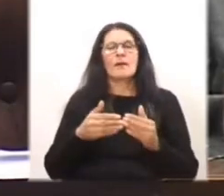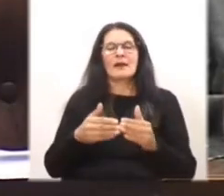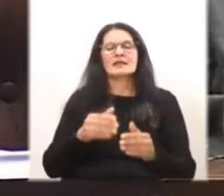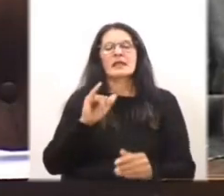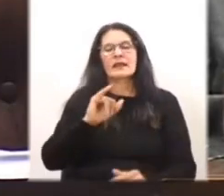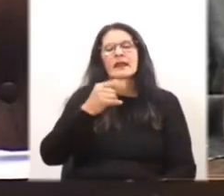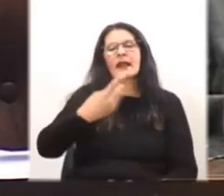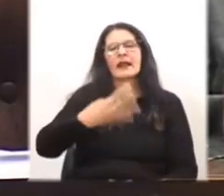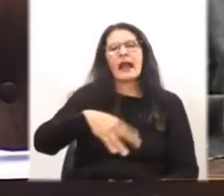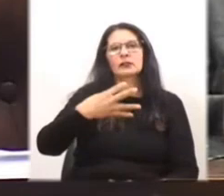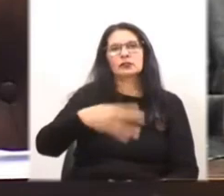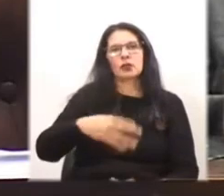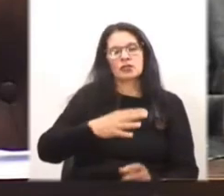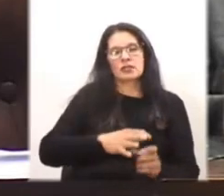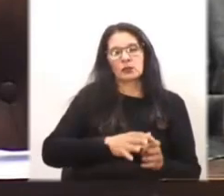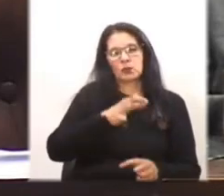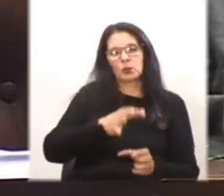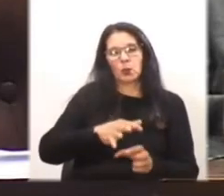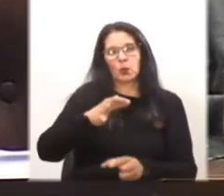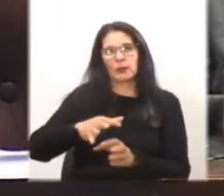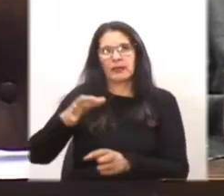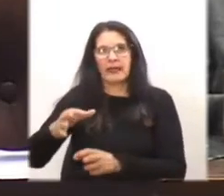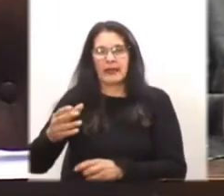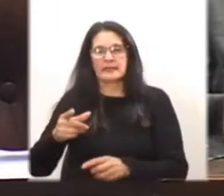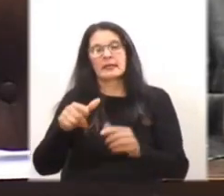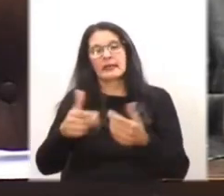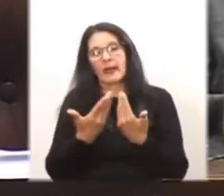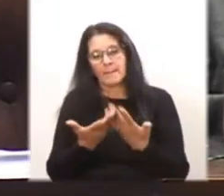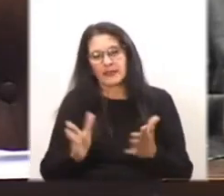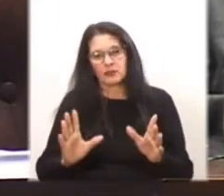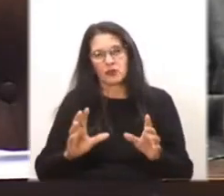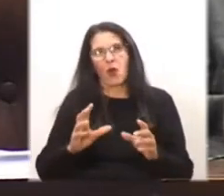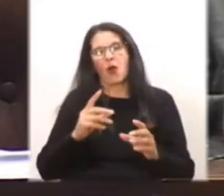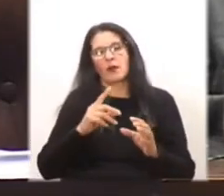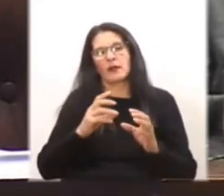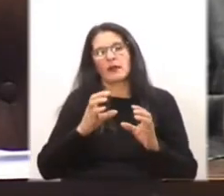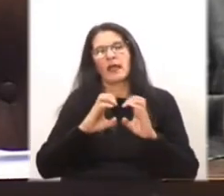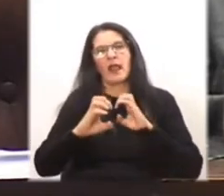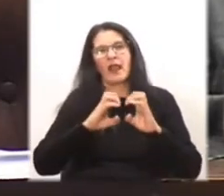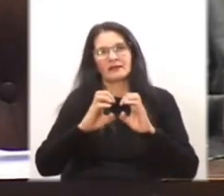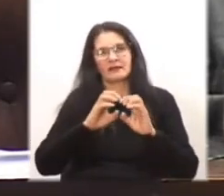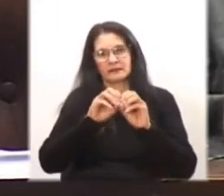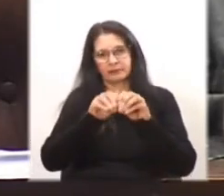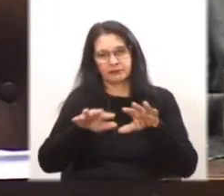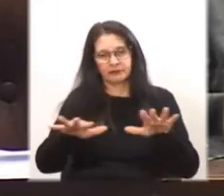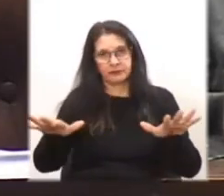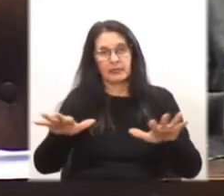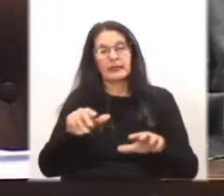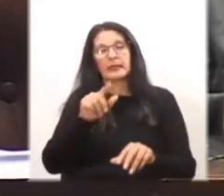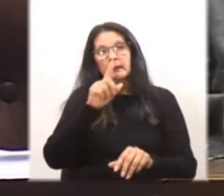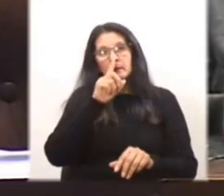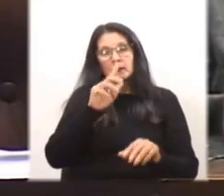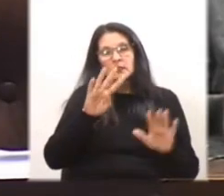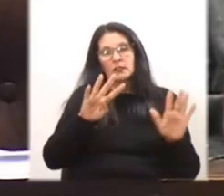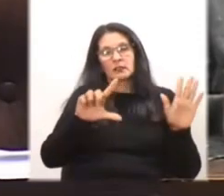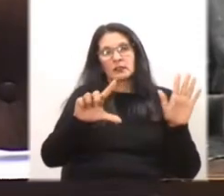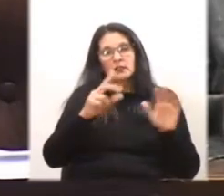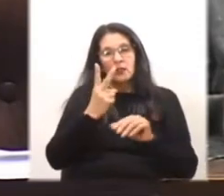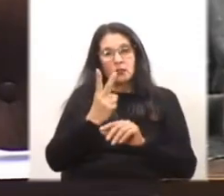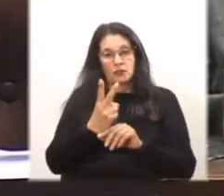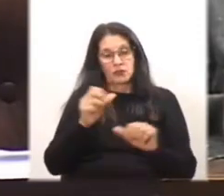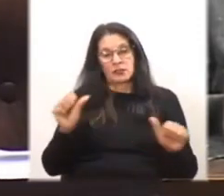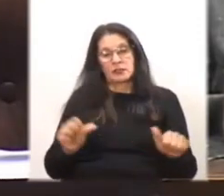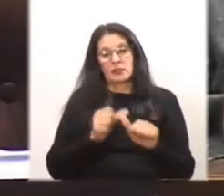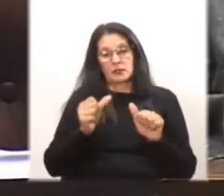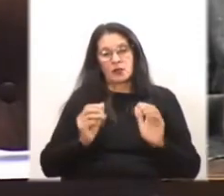turbinas comenzó a generar energía eléctrica. En el año 1982 se inauguró el puente internacional